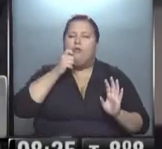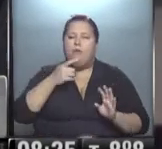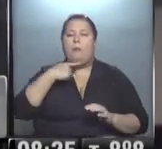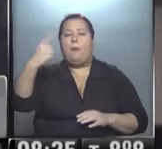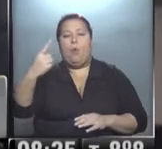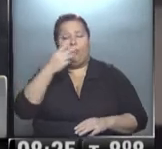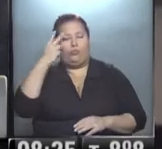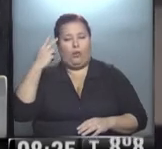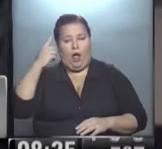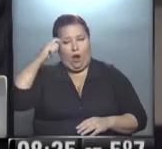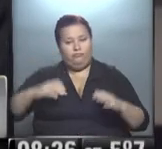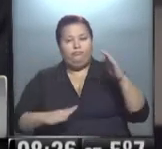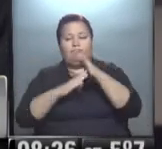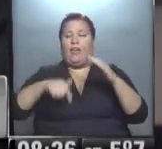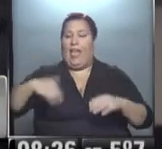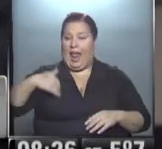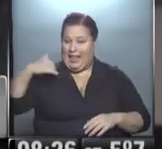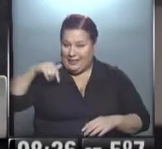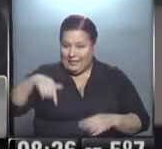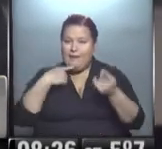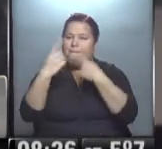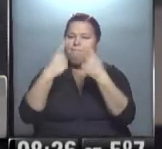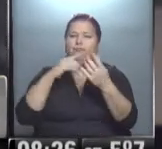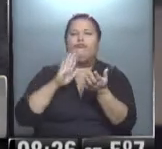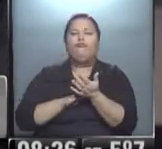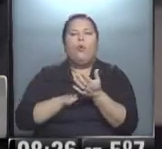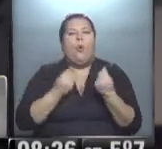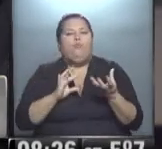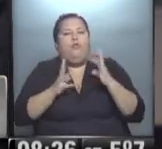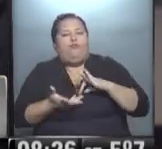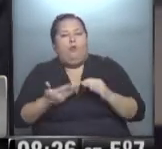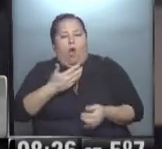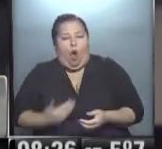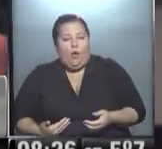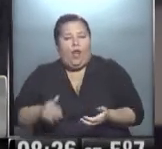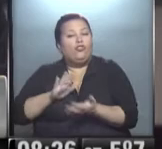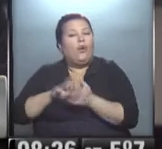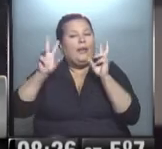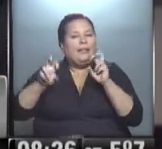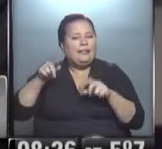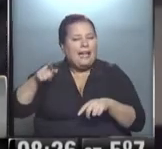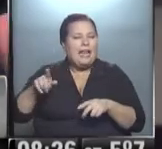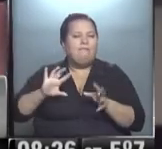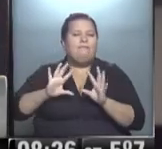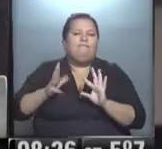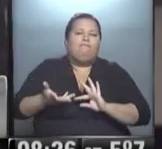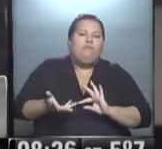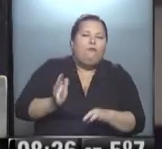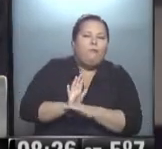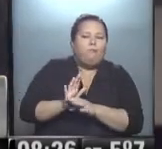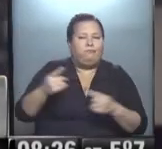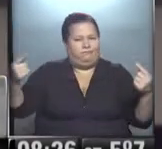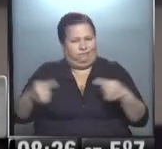corte suprema de la nación argentina con respecto a que debería ser el gobierno frente a ésta esta